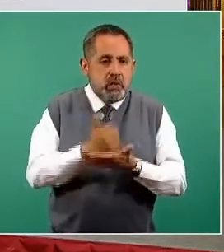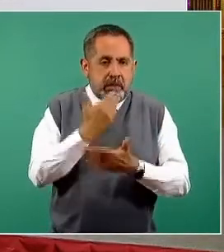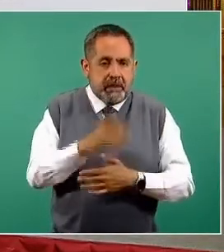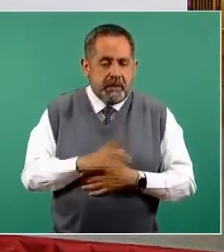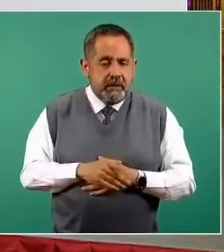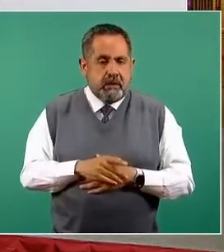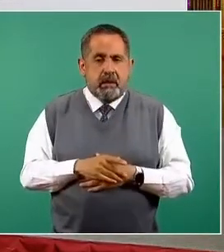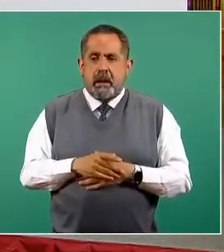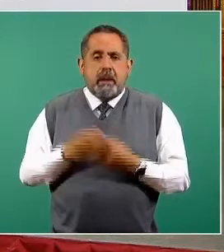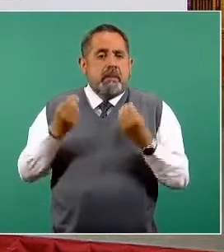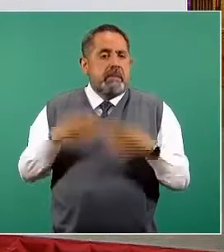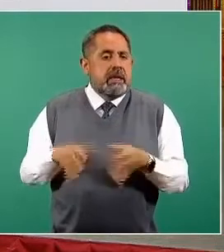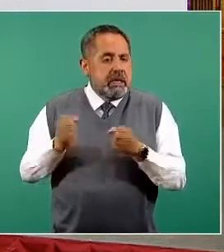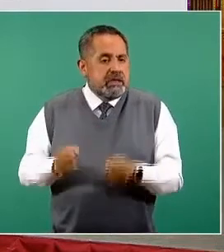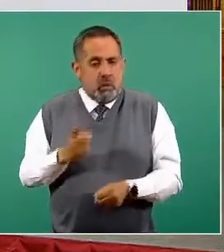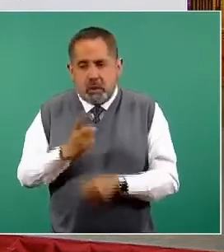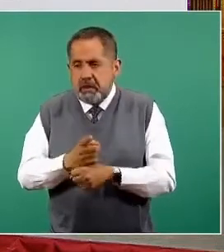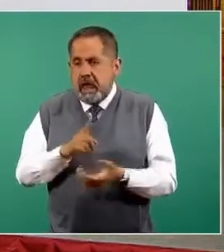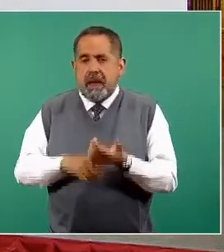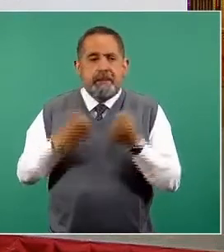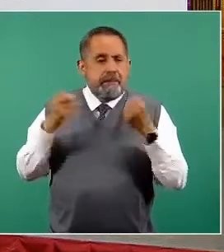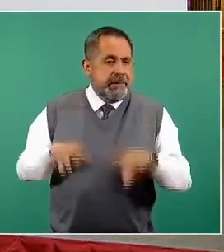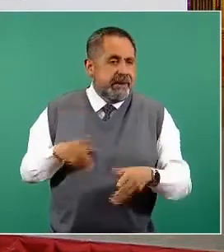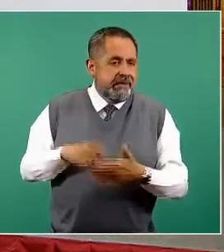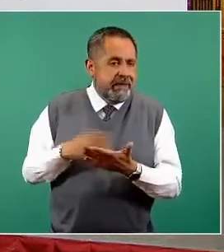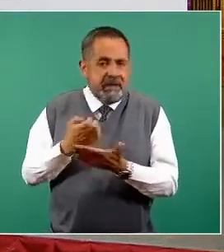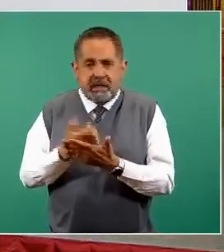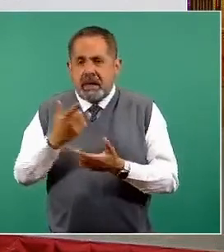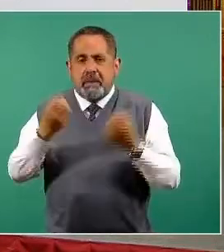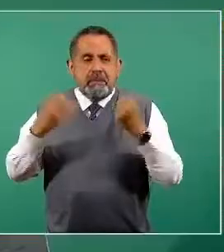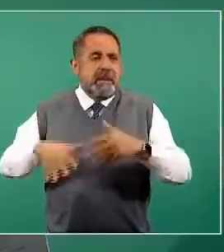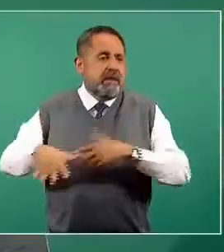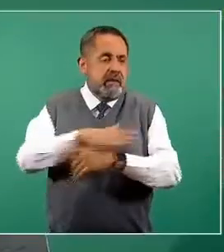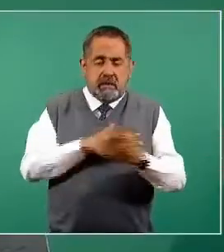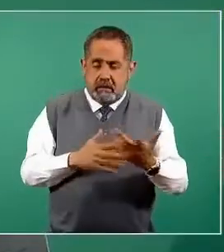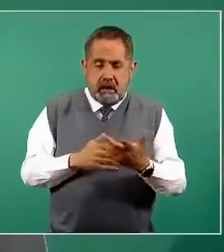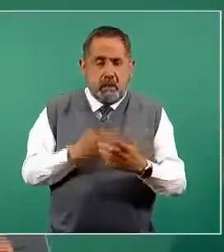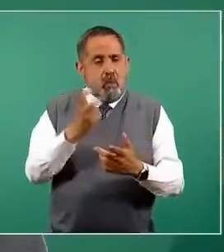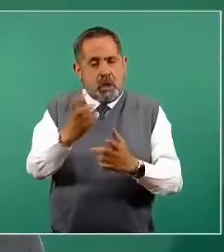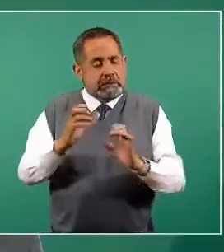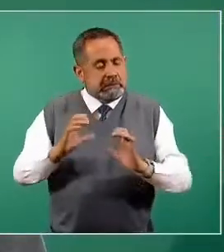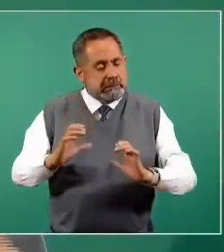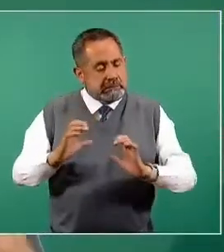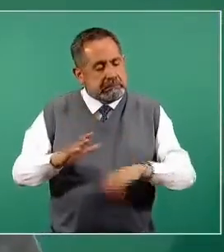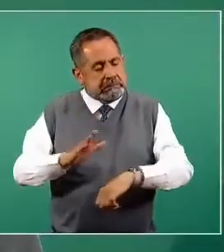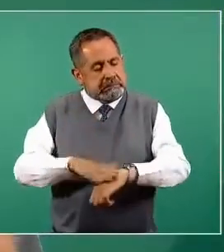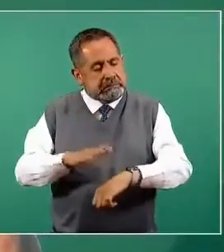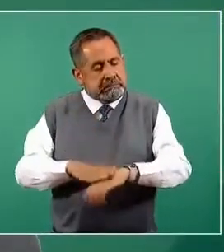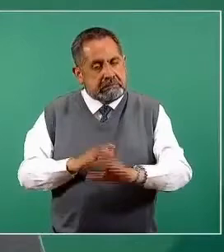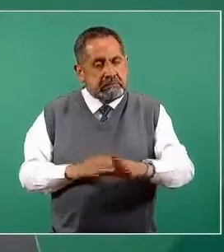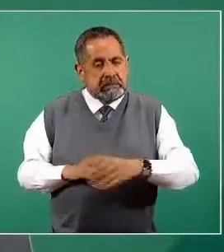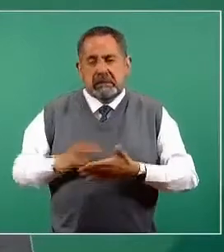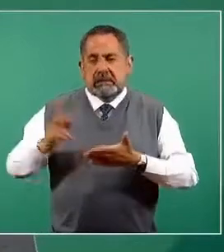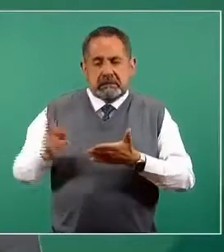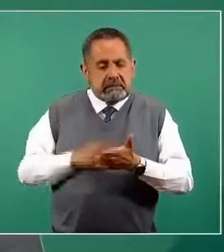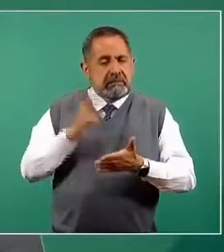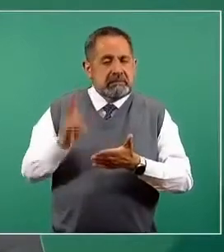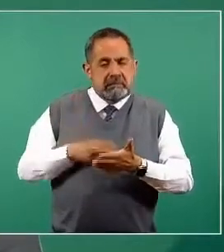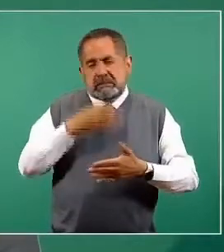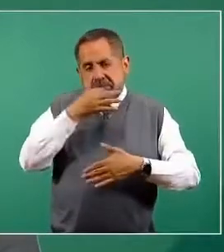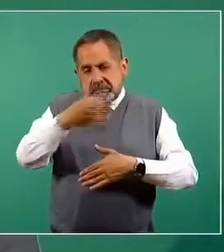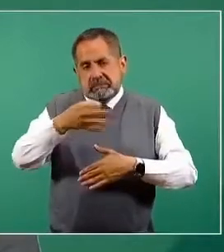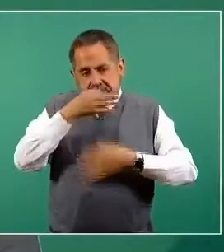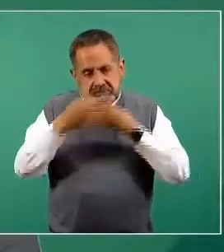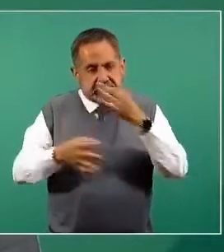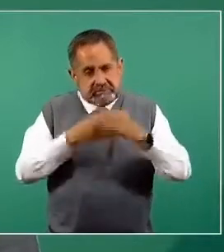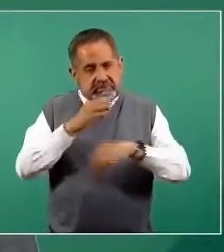incluso la seguridad de las personas y desde luego de las sociedades en su conjunto. Entonces, esto periódicamente lo vamos a recordar